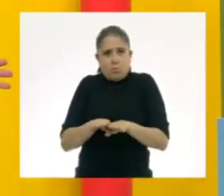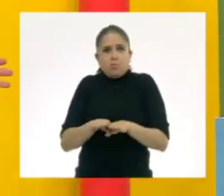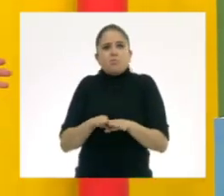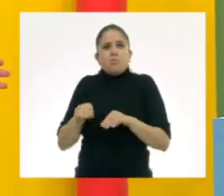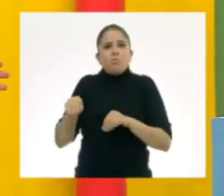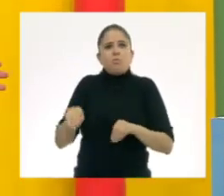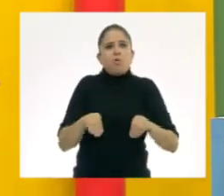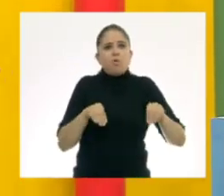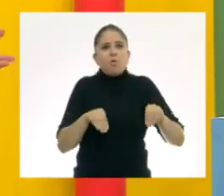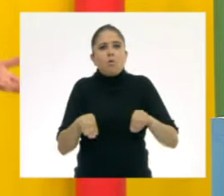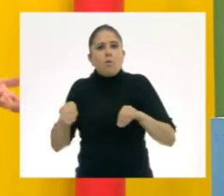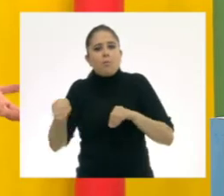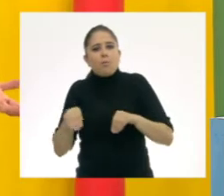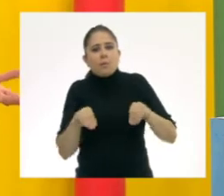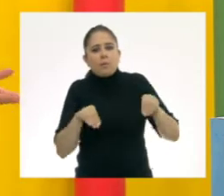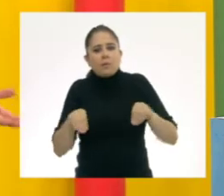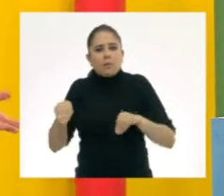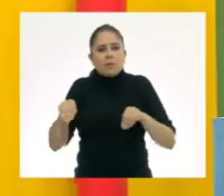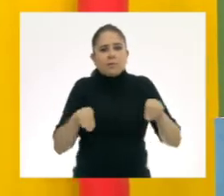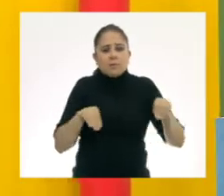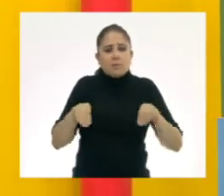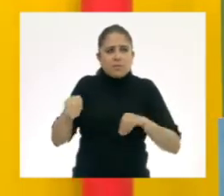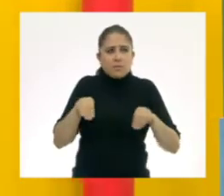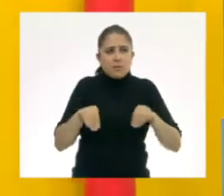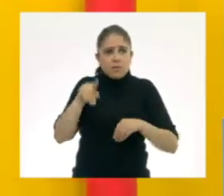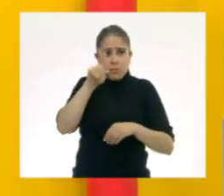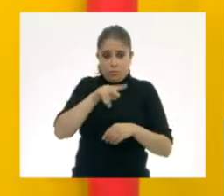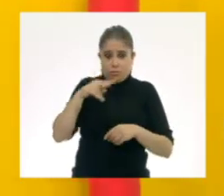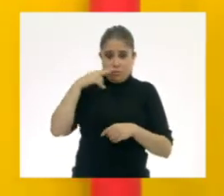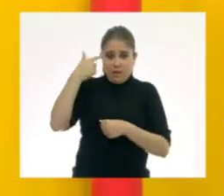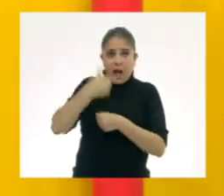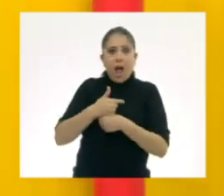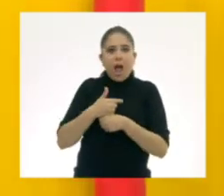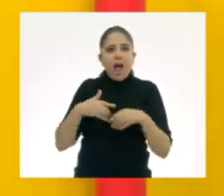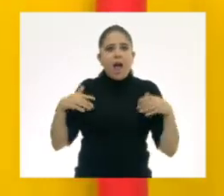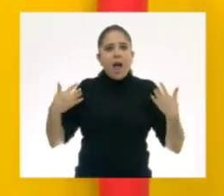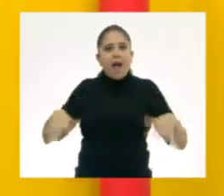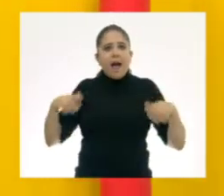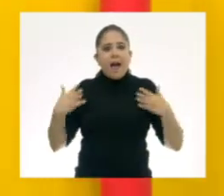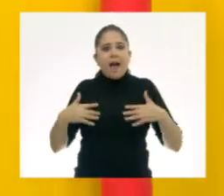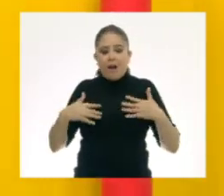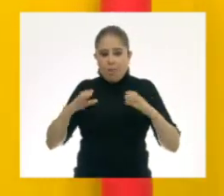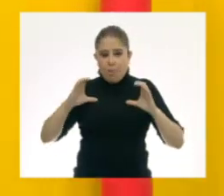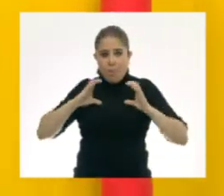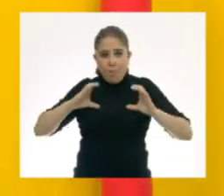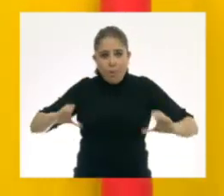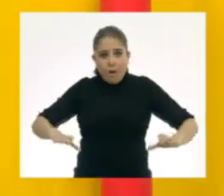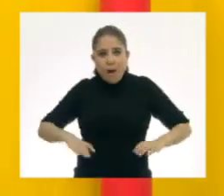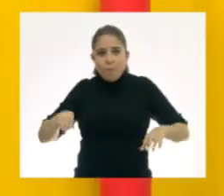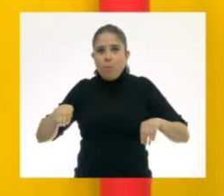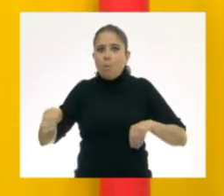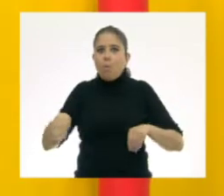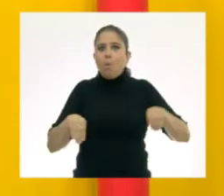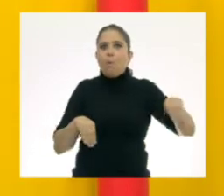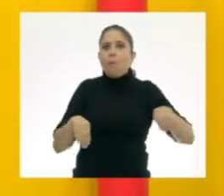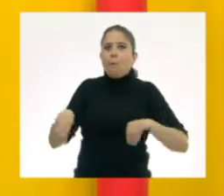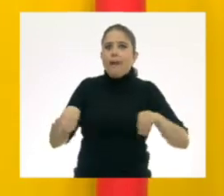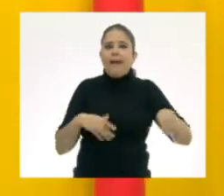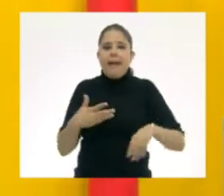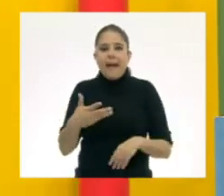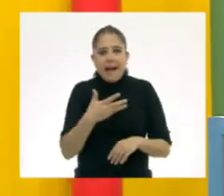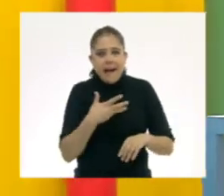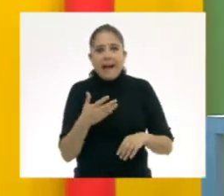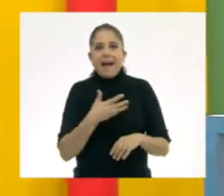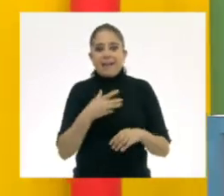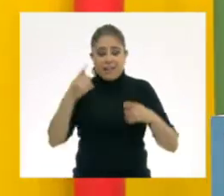Son movimientos que cuando te das cuenta dices, wow, todo mi cuerpo lo estoy moviendo, sí, con